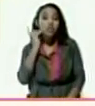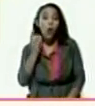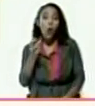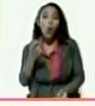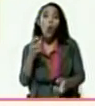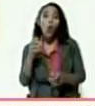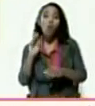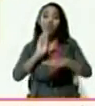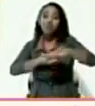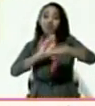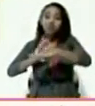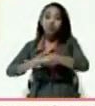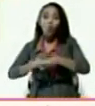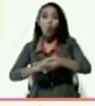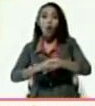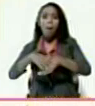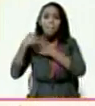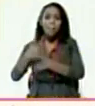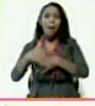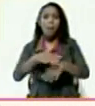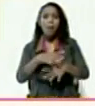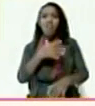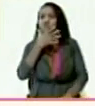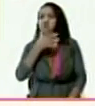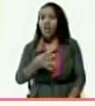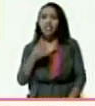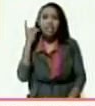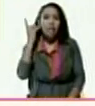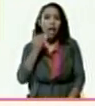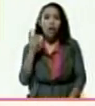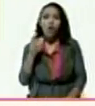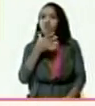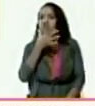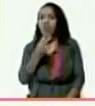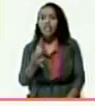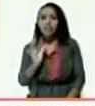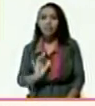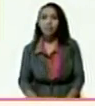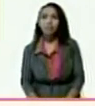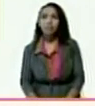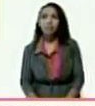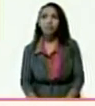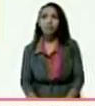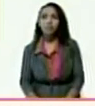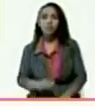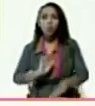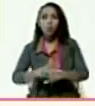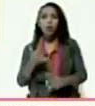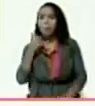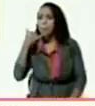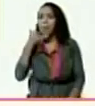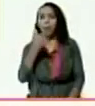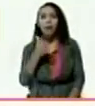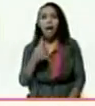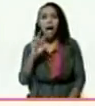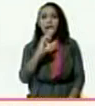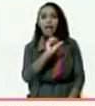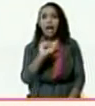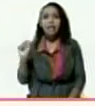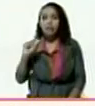Darío, convocar una manifestación es facilito, Darío, ¿eh? Facilito, porque uno llama, ra,